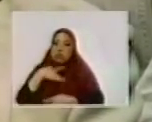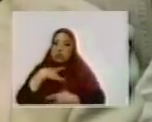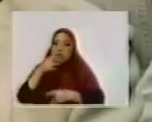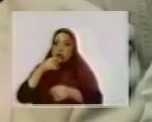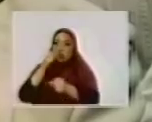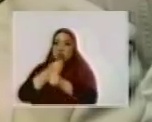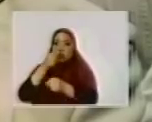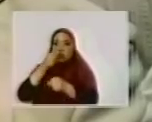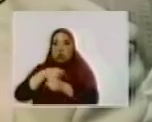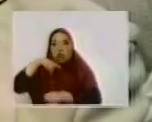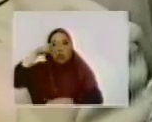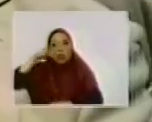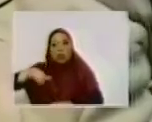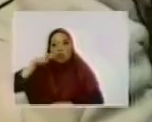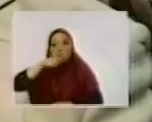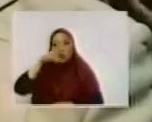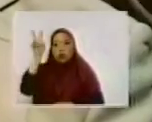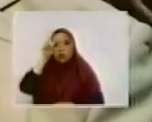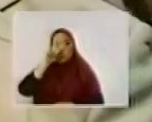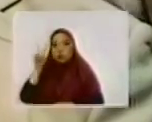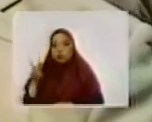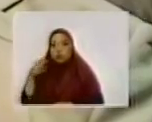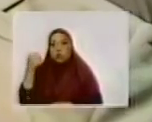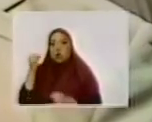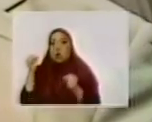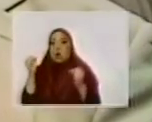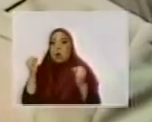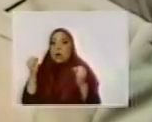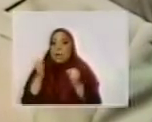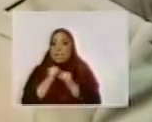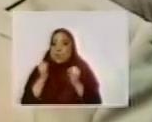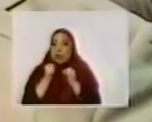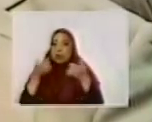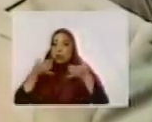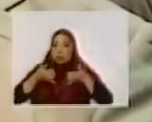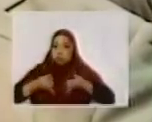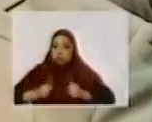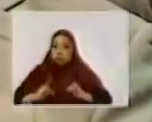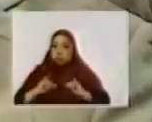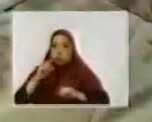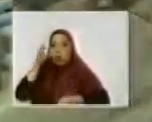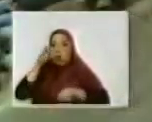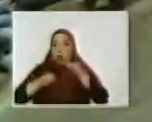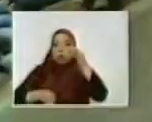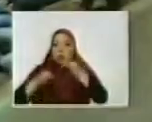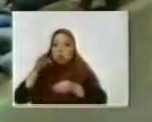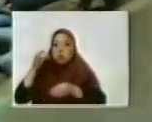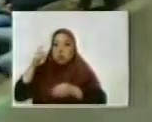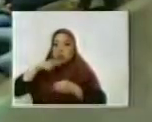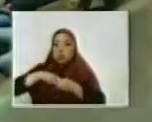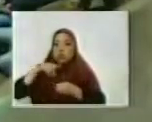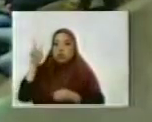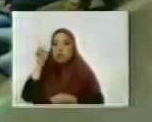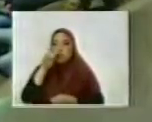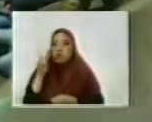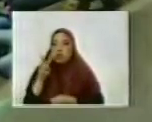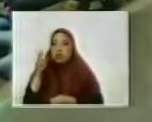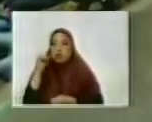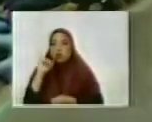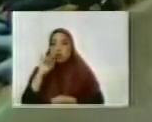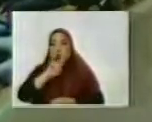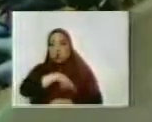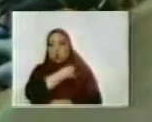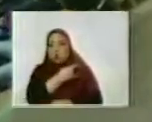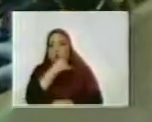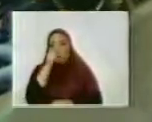pueblo venezolano, este merideño de nacimiento y abogado egresado de la Universidad Central de Venezuela militó en